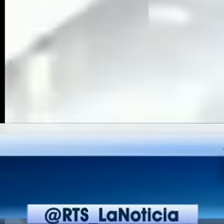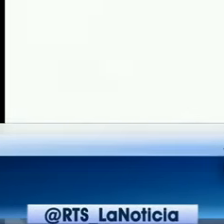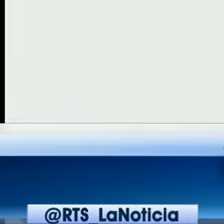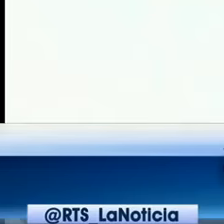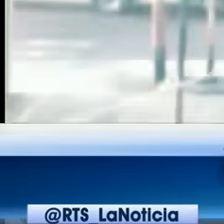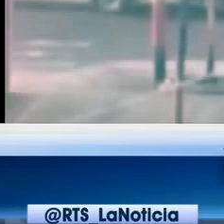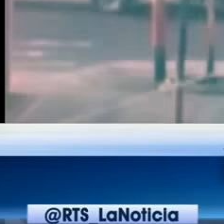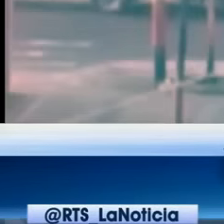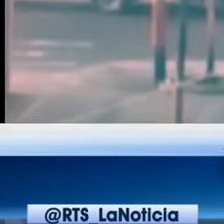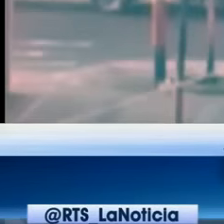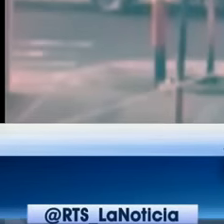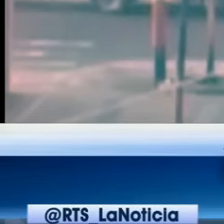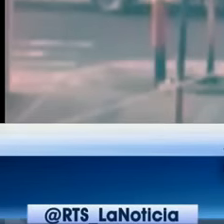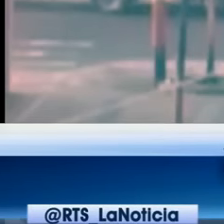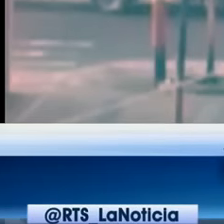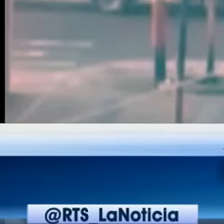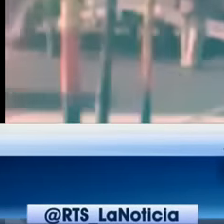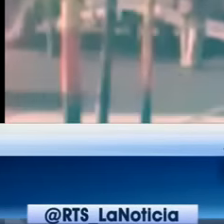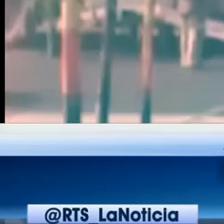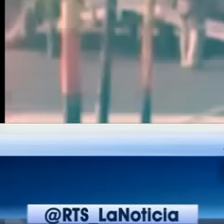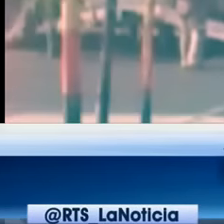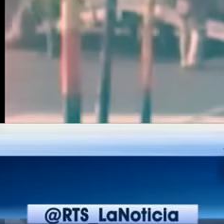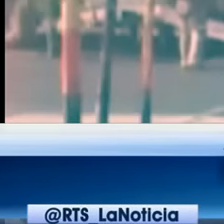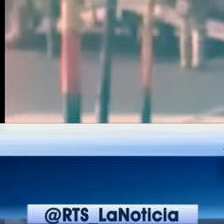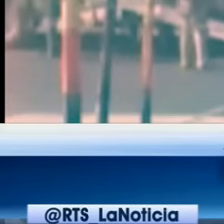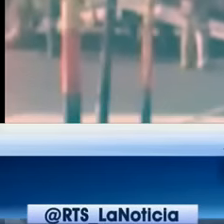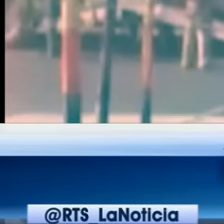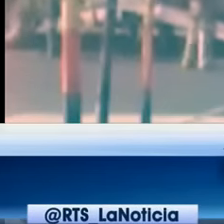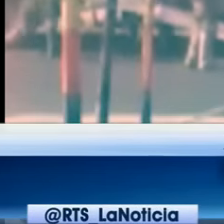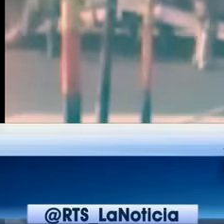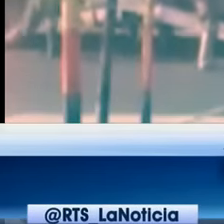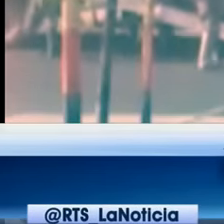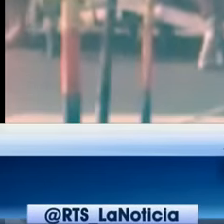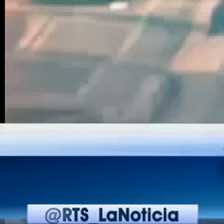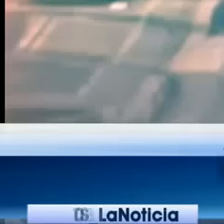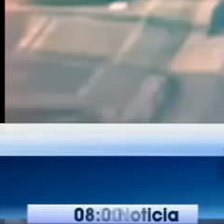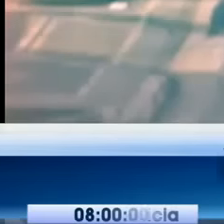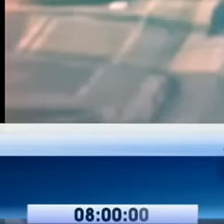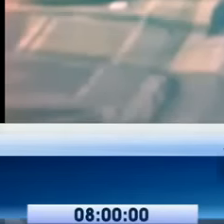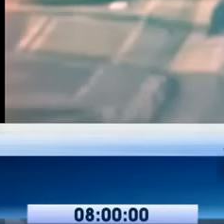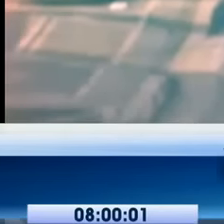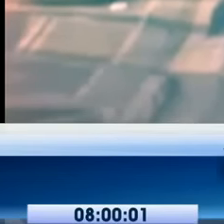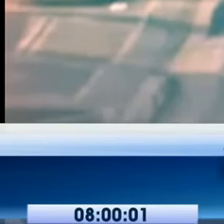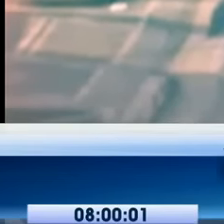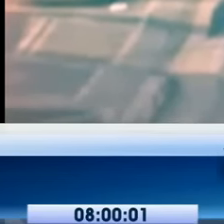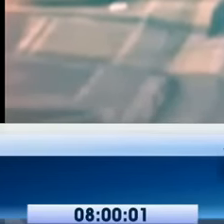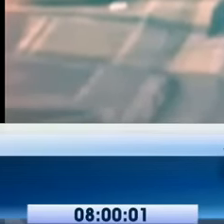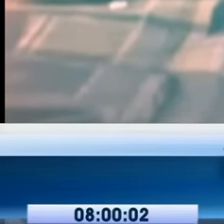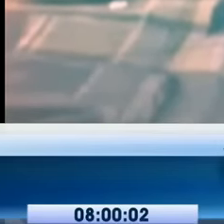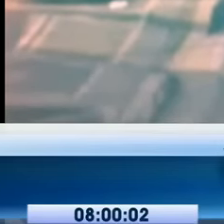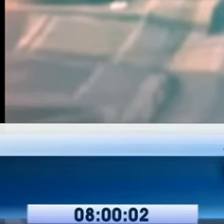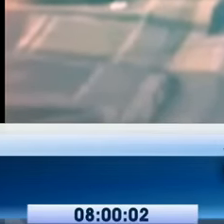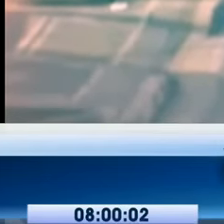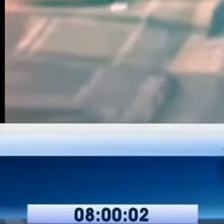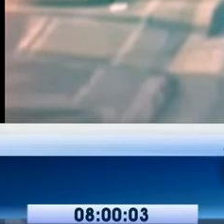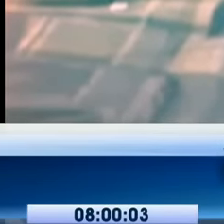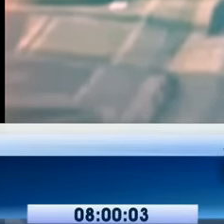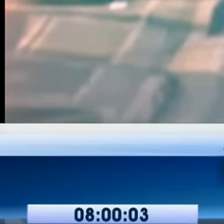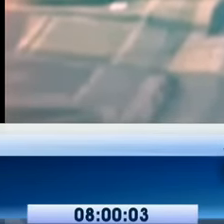Dos vehículos chocaron y fue necesario el arribo de dos grúas para remolcarlos. Luego llegó una ambulancia para atender a los